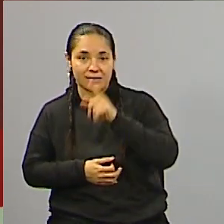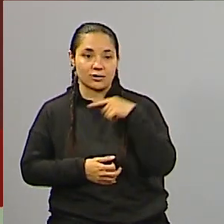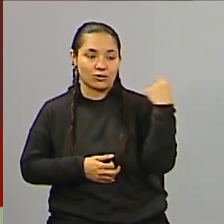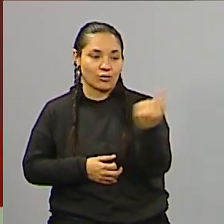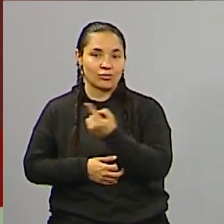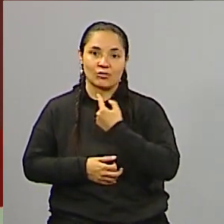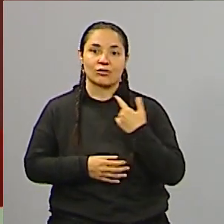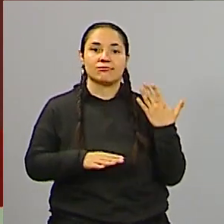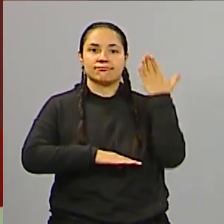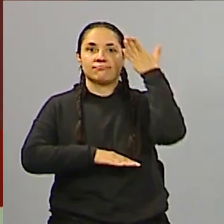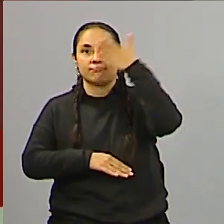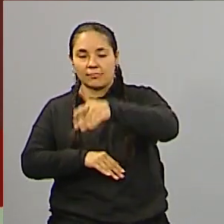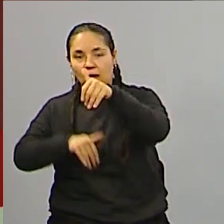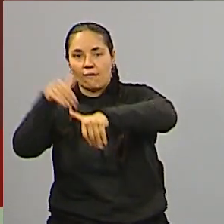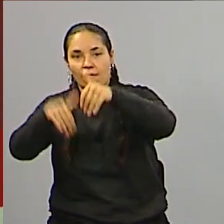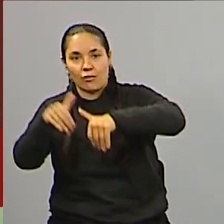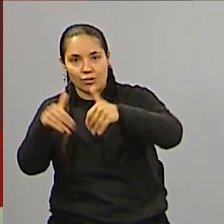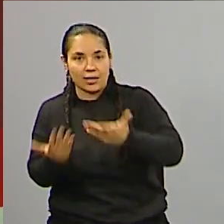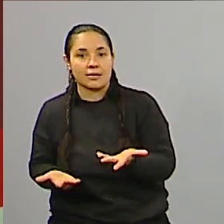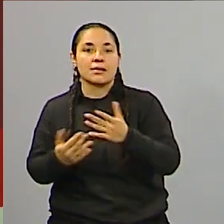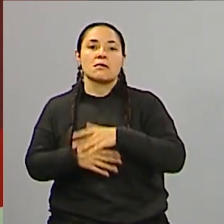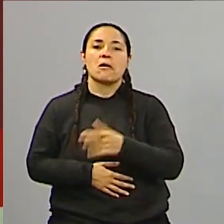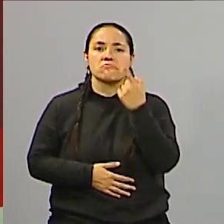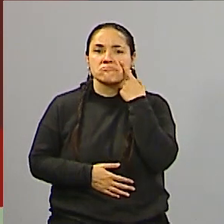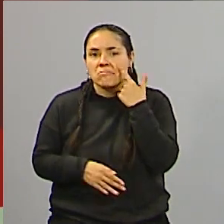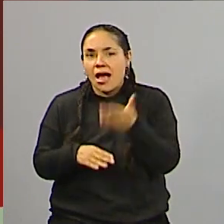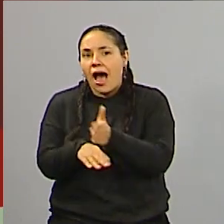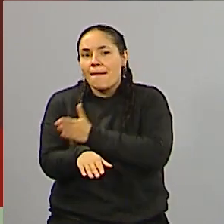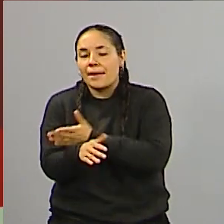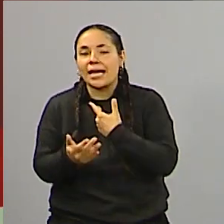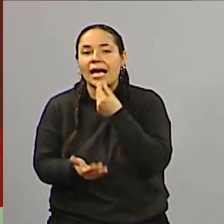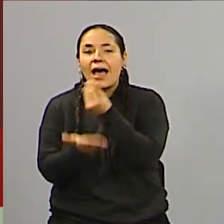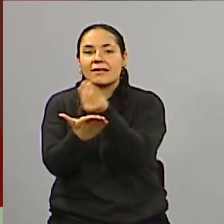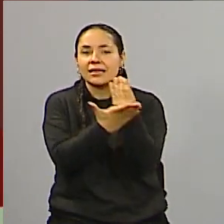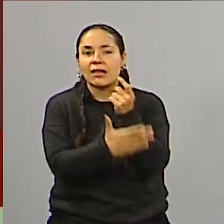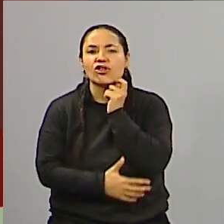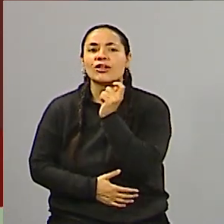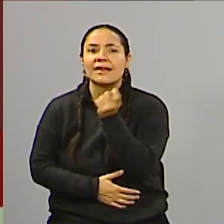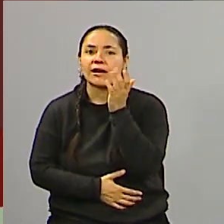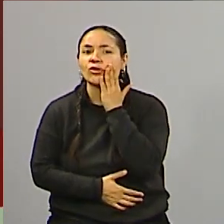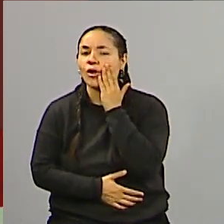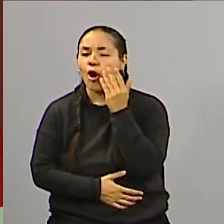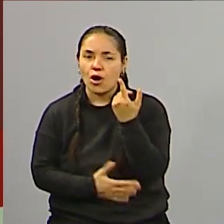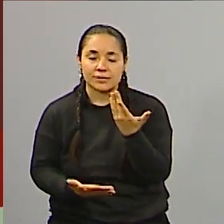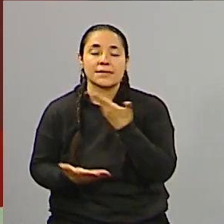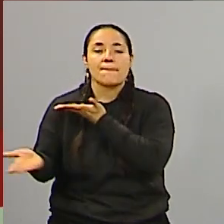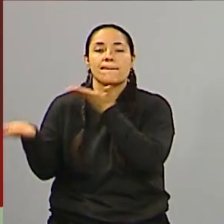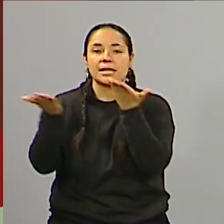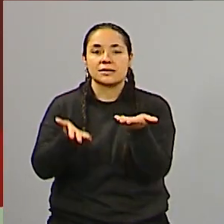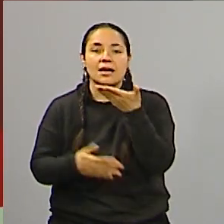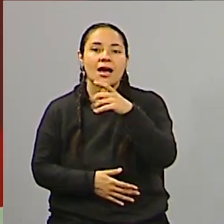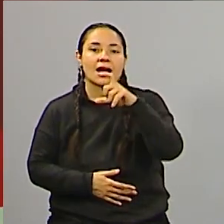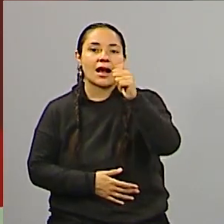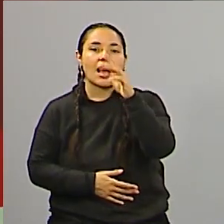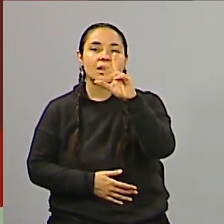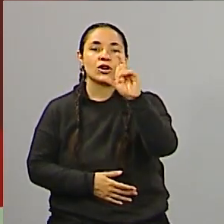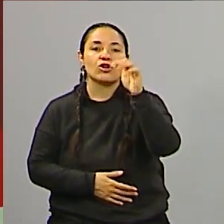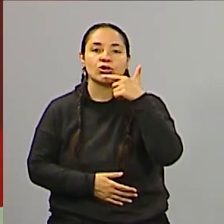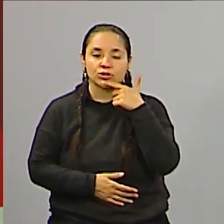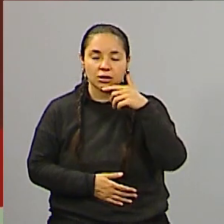año bastante particular con muchas elecciones, muchas instancias en las cuales vamos a estar emitiendo nuestros sufragios. Vamos